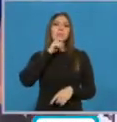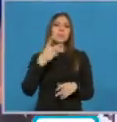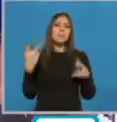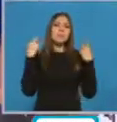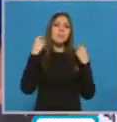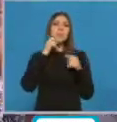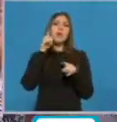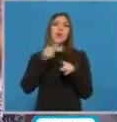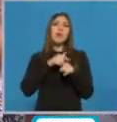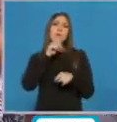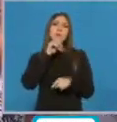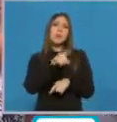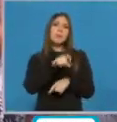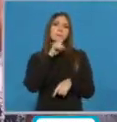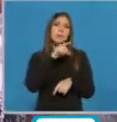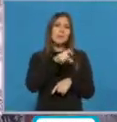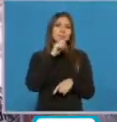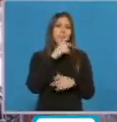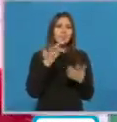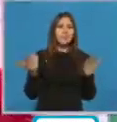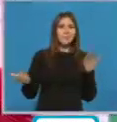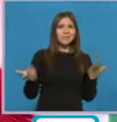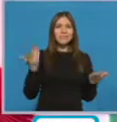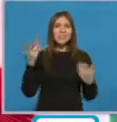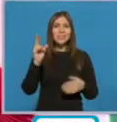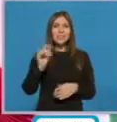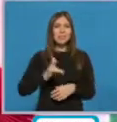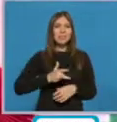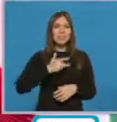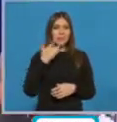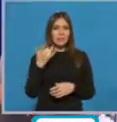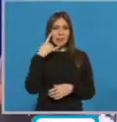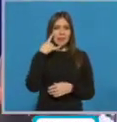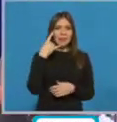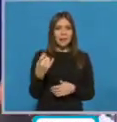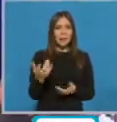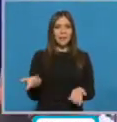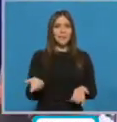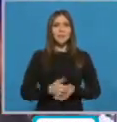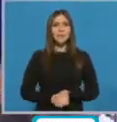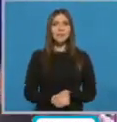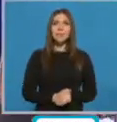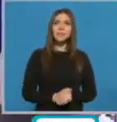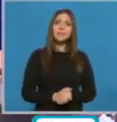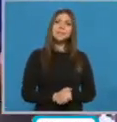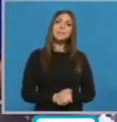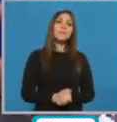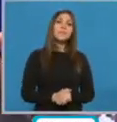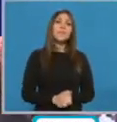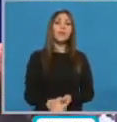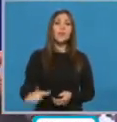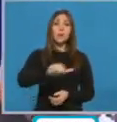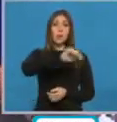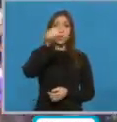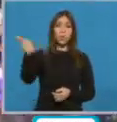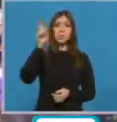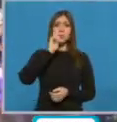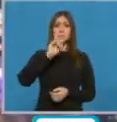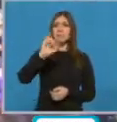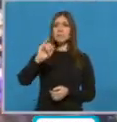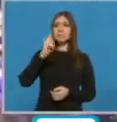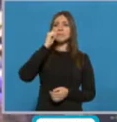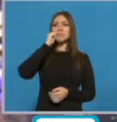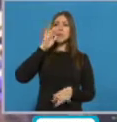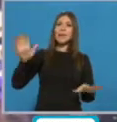mismo color. Y con el Así mismo es. color y como que te sientes rara. Así es. Y otro que dices, hay mujeres que sí se atreven muchísimo ante